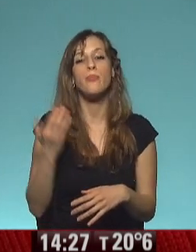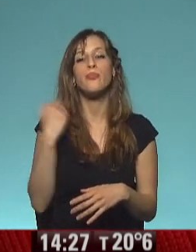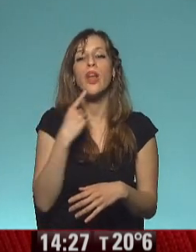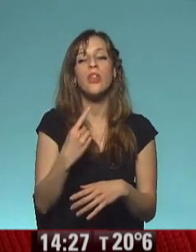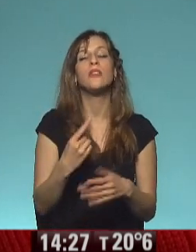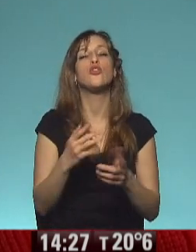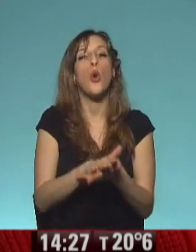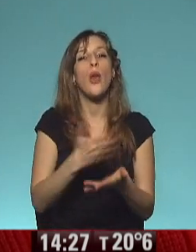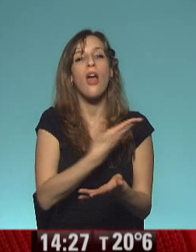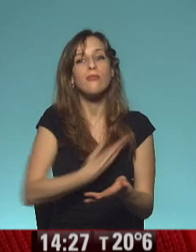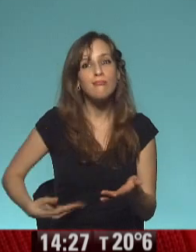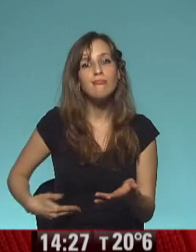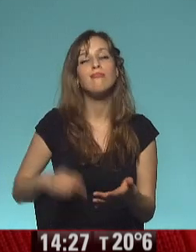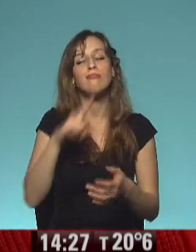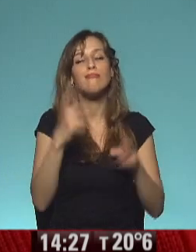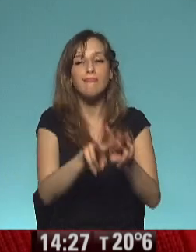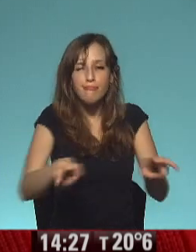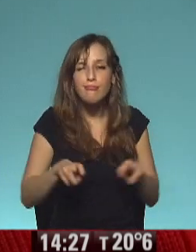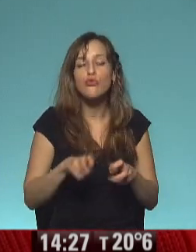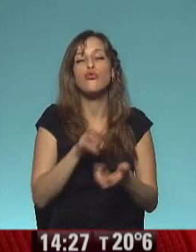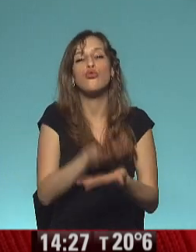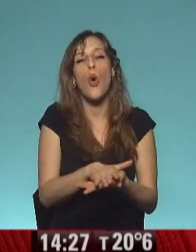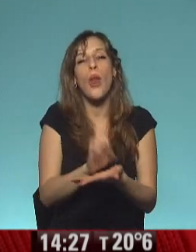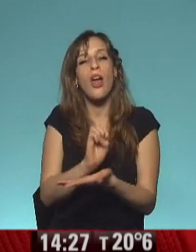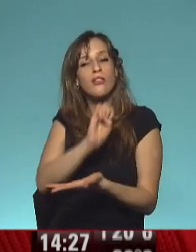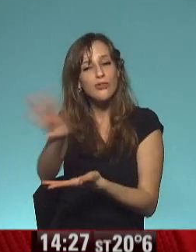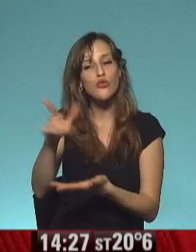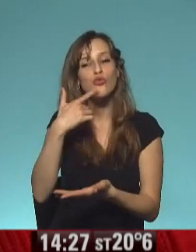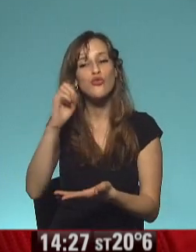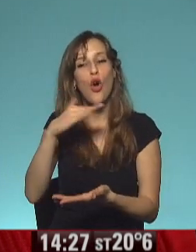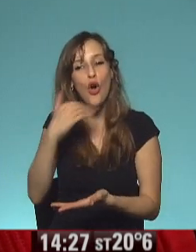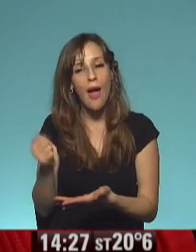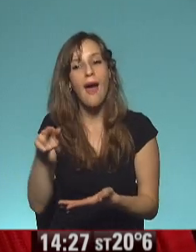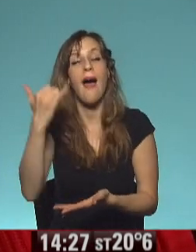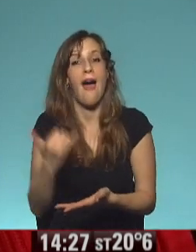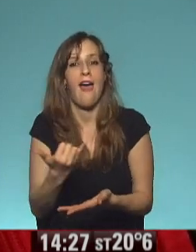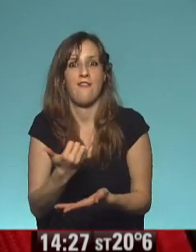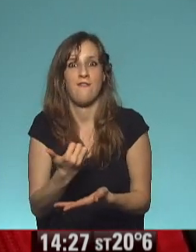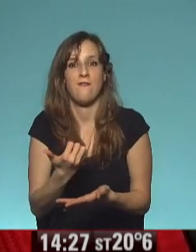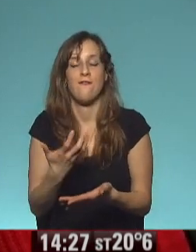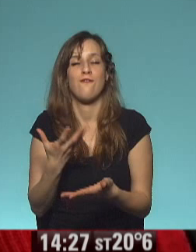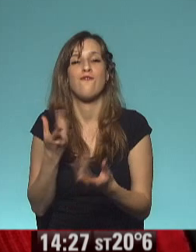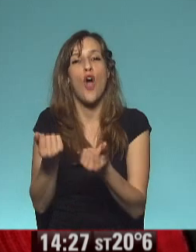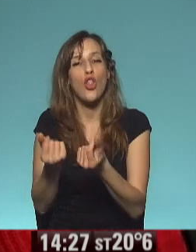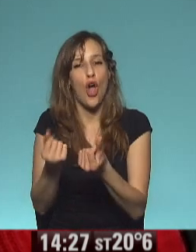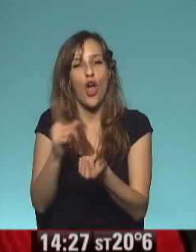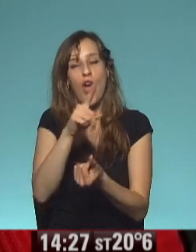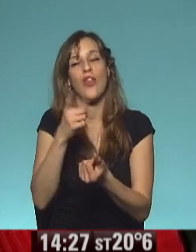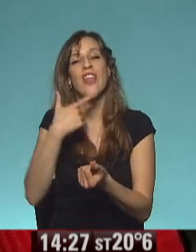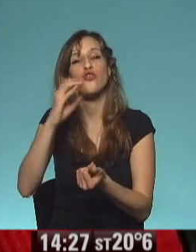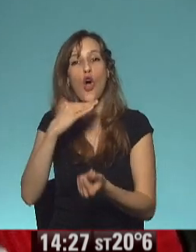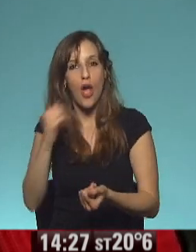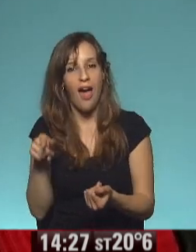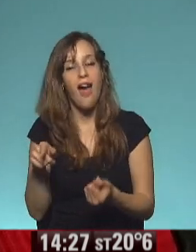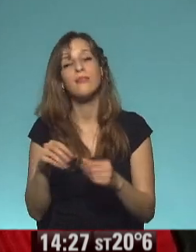en concepto de retenciones a la exportación de la soja y sus derivados. Se creó el Fondo Federal de Soja, que fue un recurso de enorme importancia para todas las provincias y